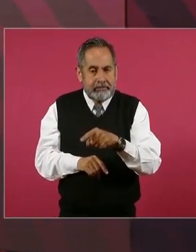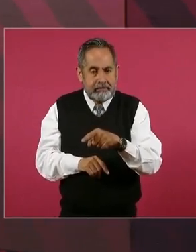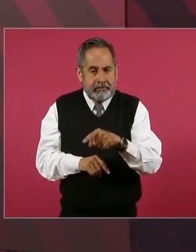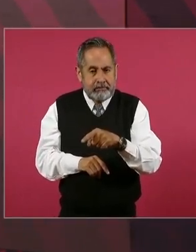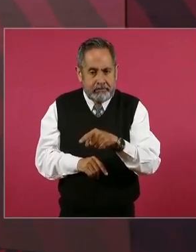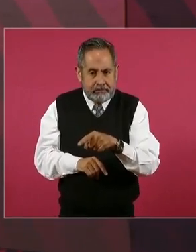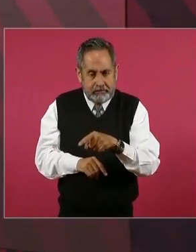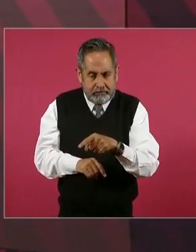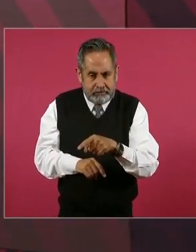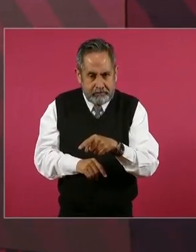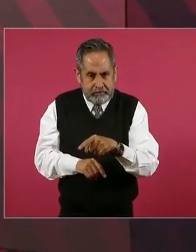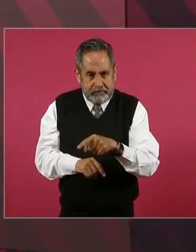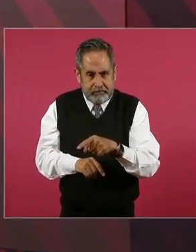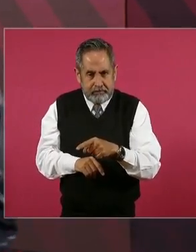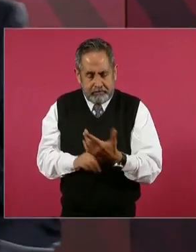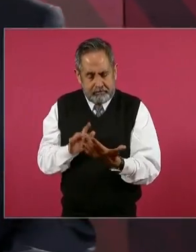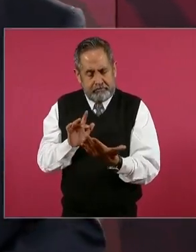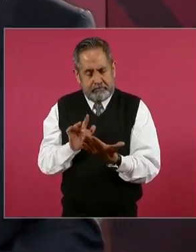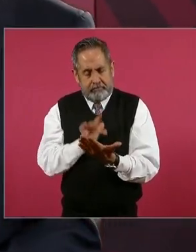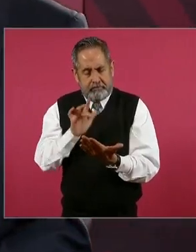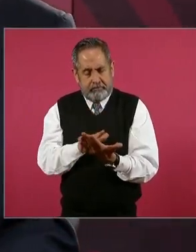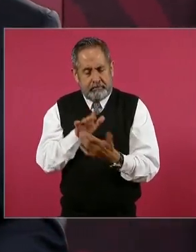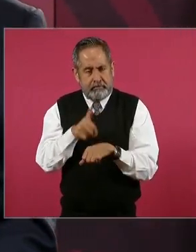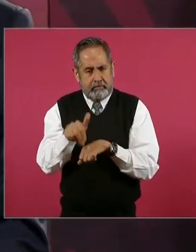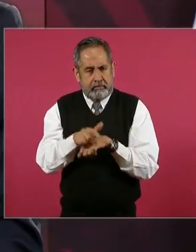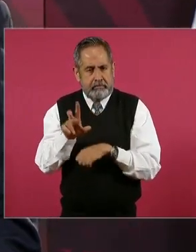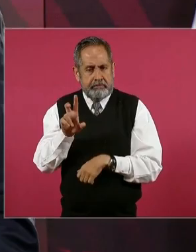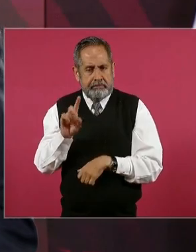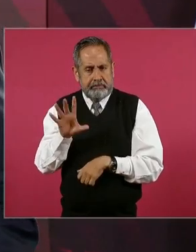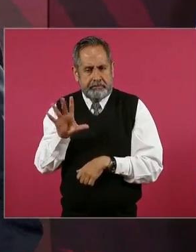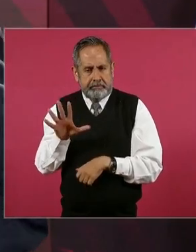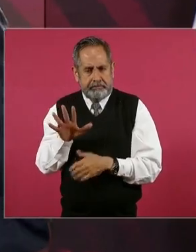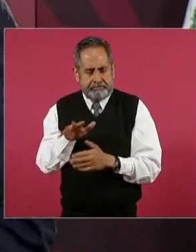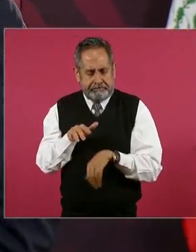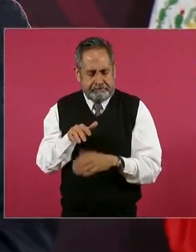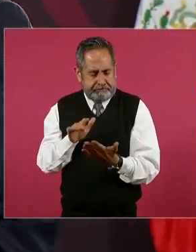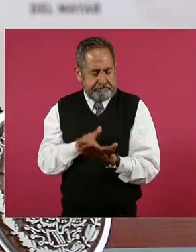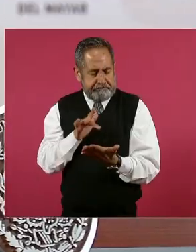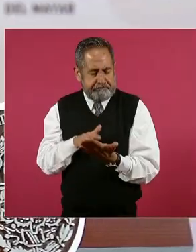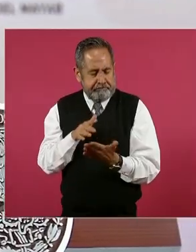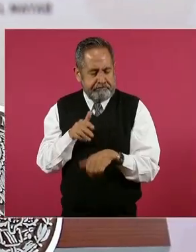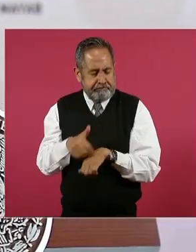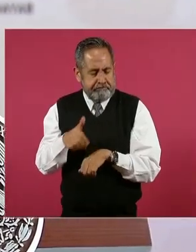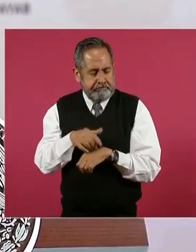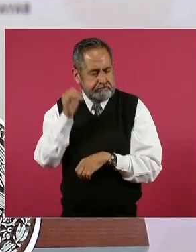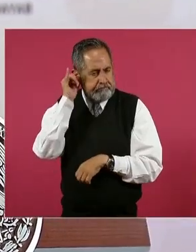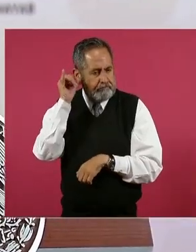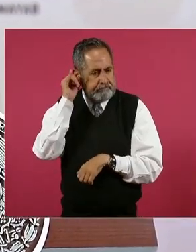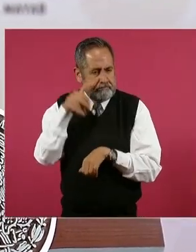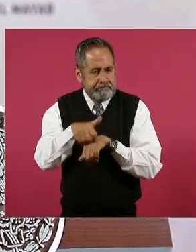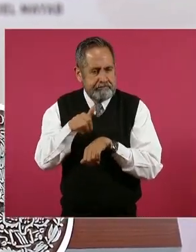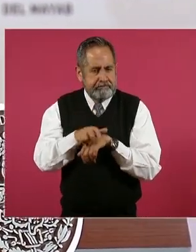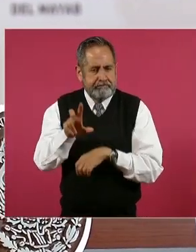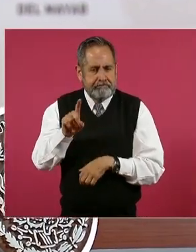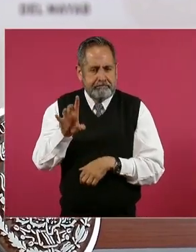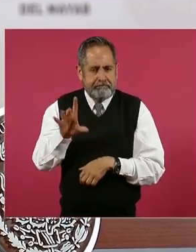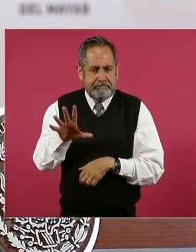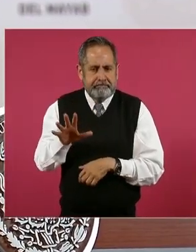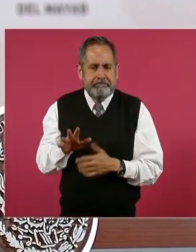en mi iPhone 35 este las